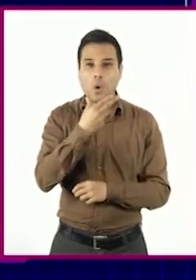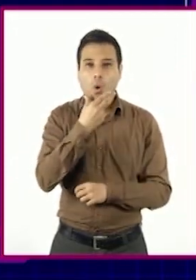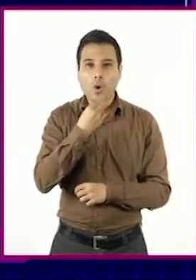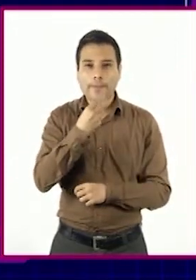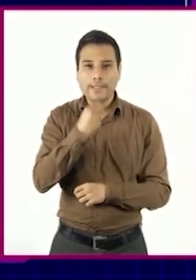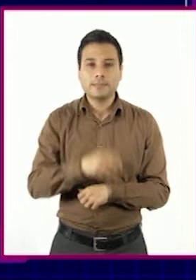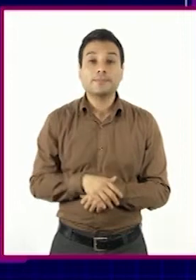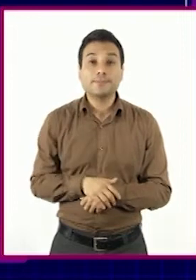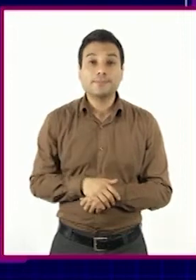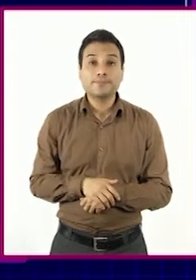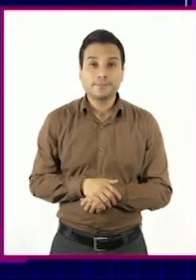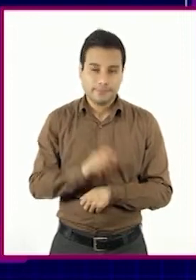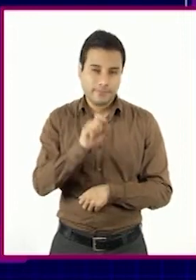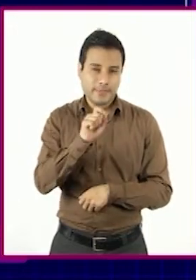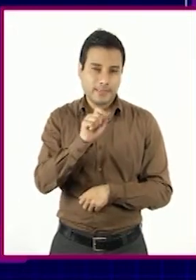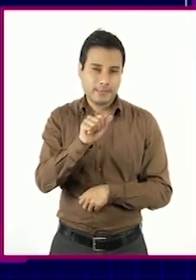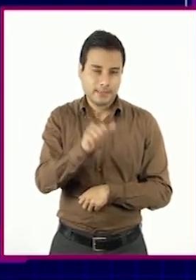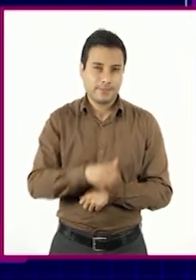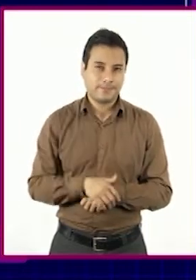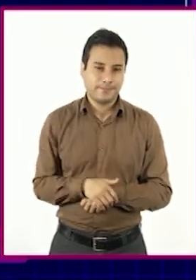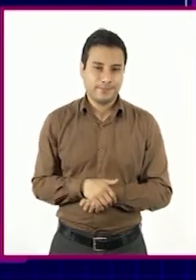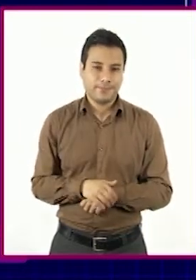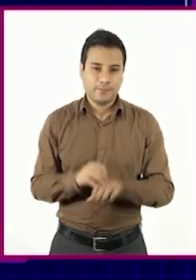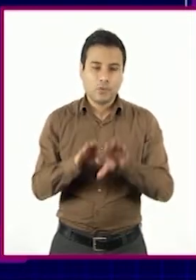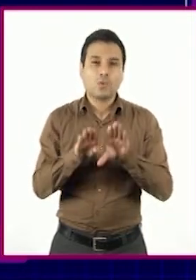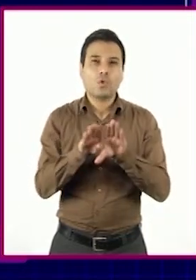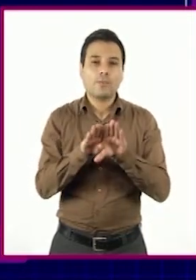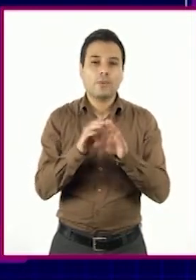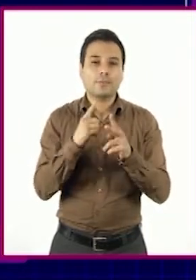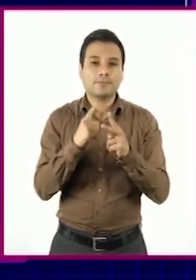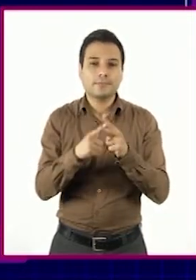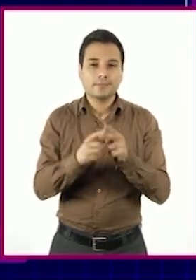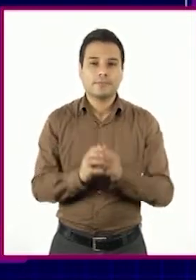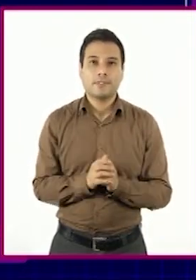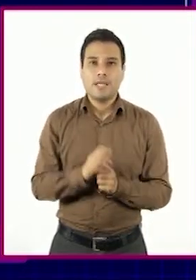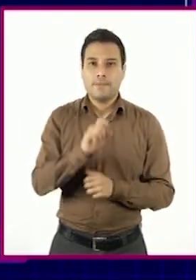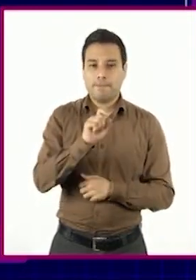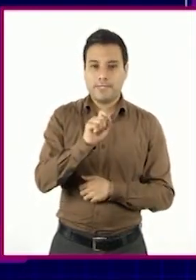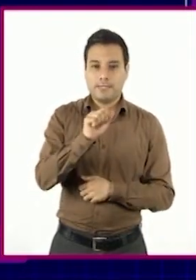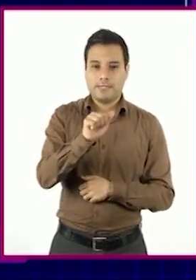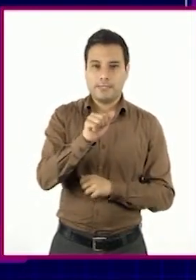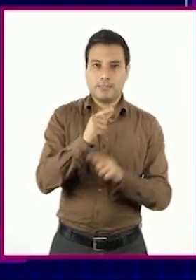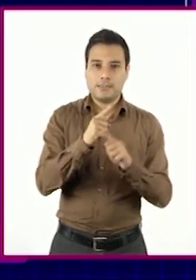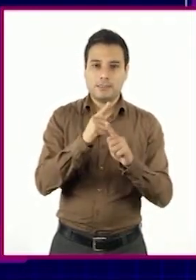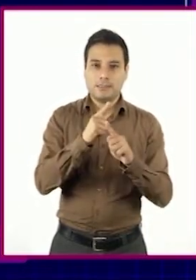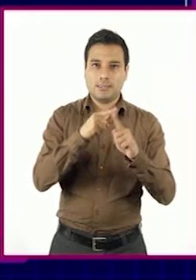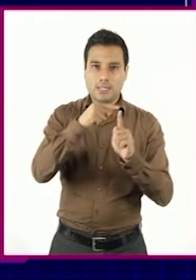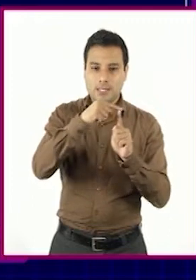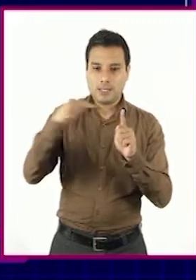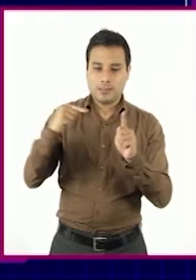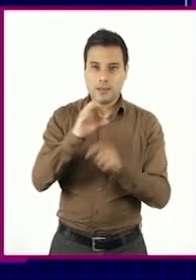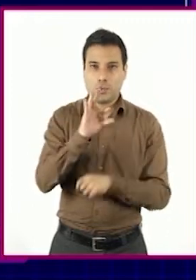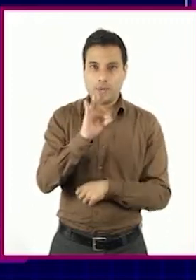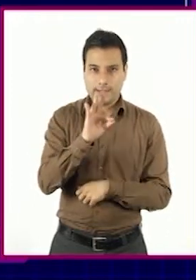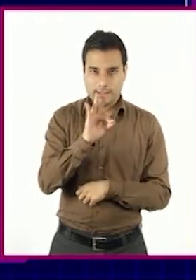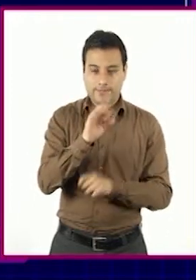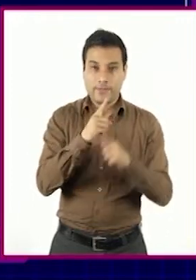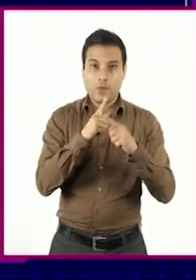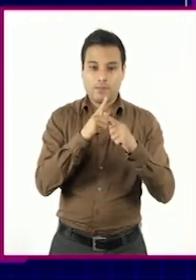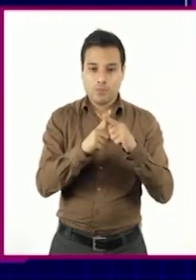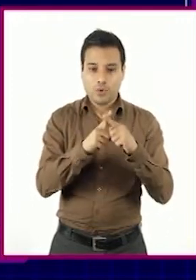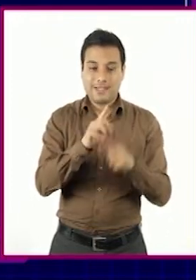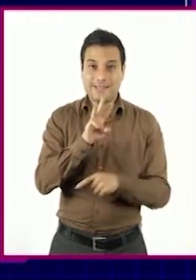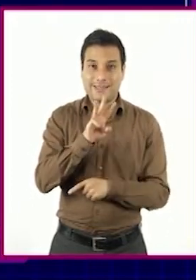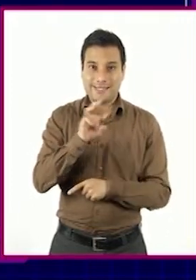valor 26, el sector circular es igual a 26 entre 40 por 360